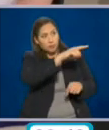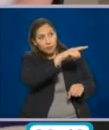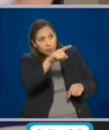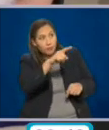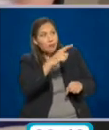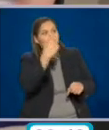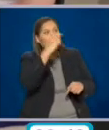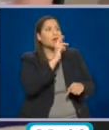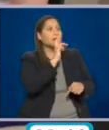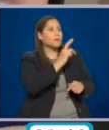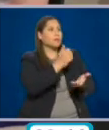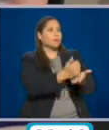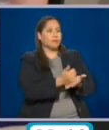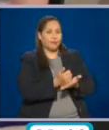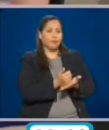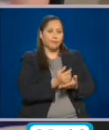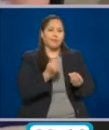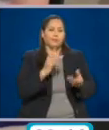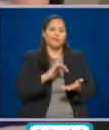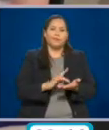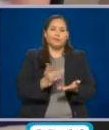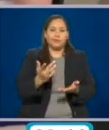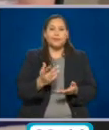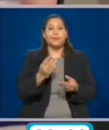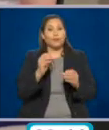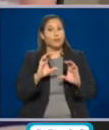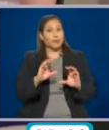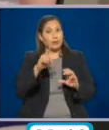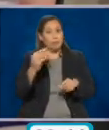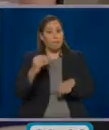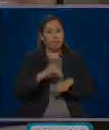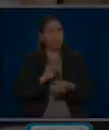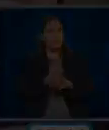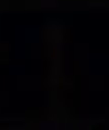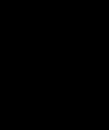que le den una respuesta. Muchísimas gracias y mucho cuidado con lo que subamos a internet. Exacto.